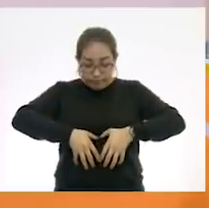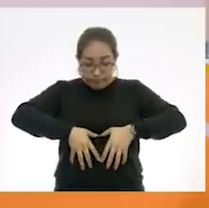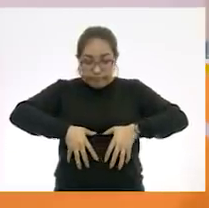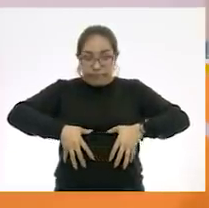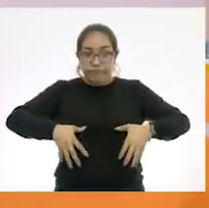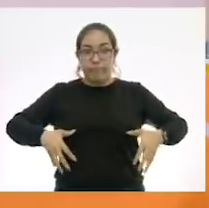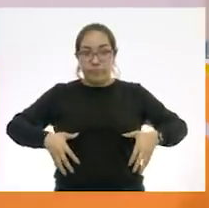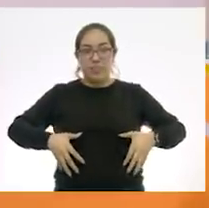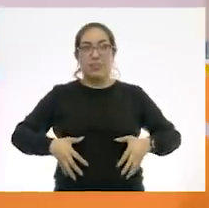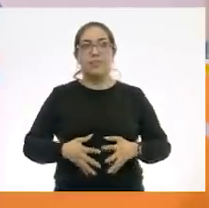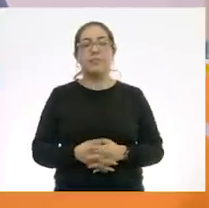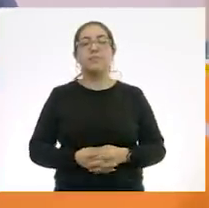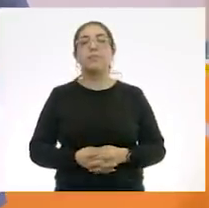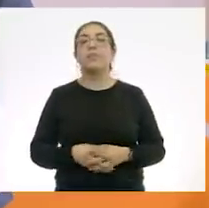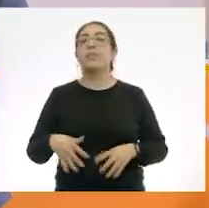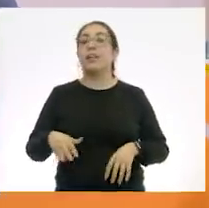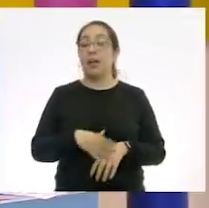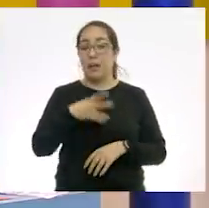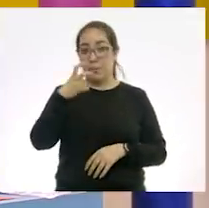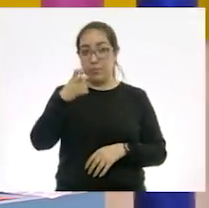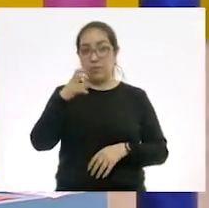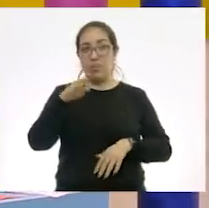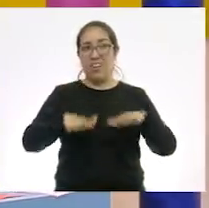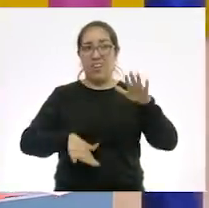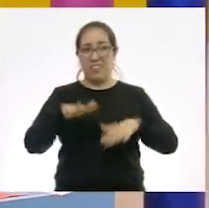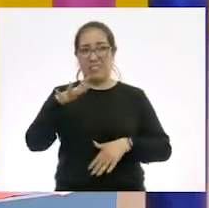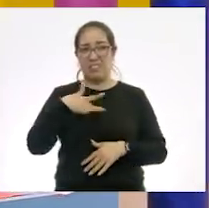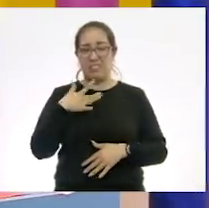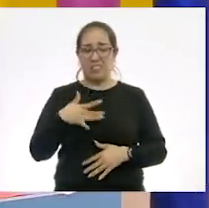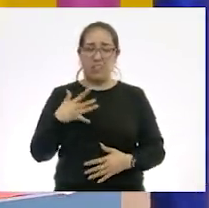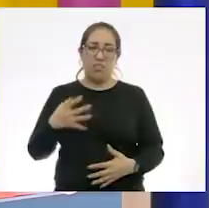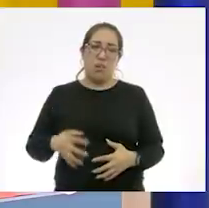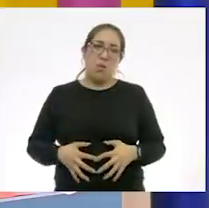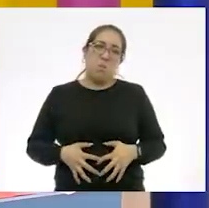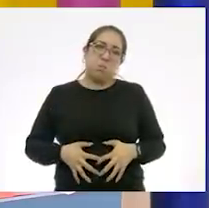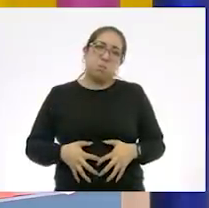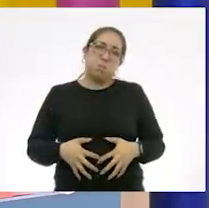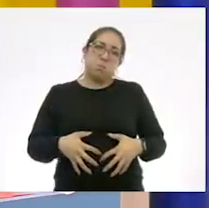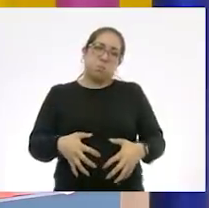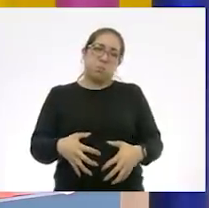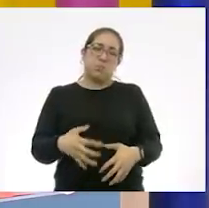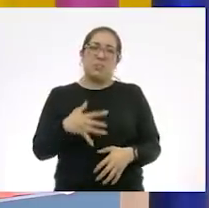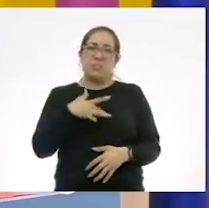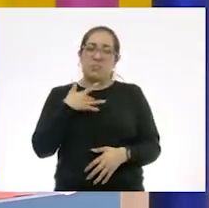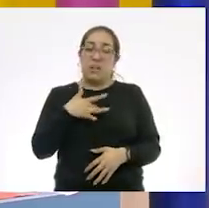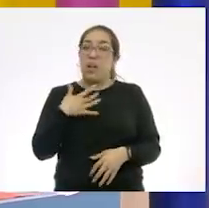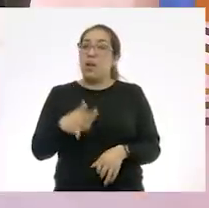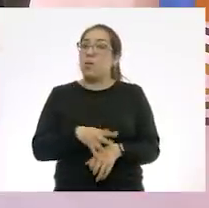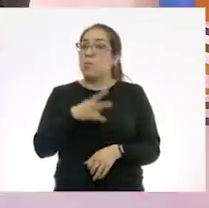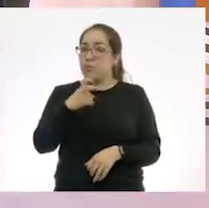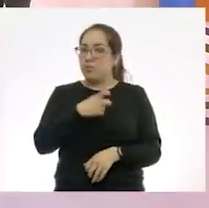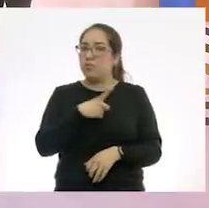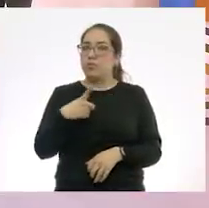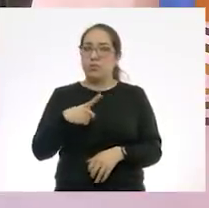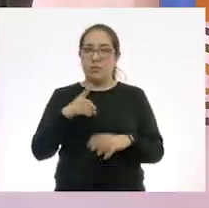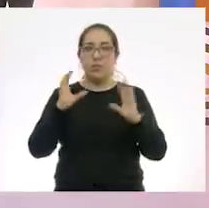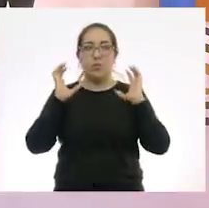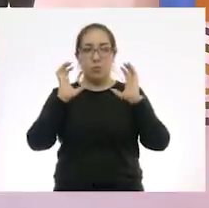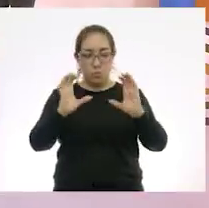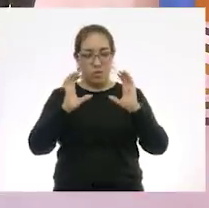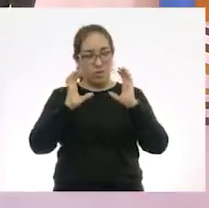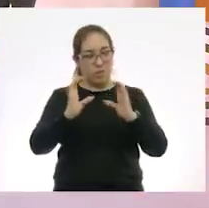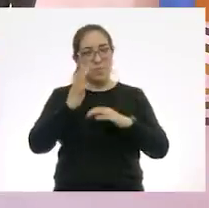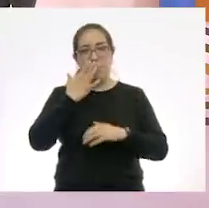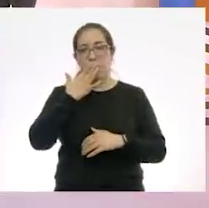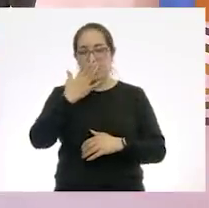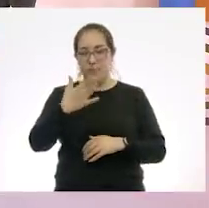estómago. Claro. Por eso también nos podemos sentir inflamados o inflamadas, ¿verdad? Claro, por eso debes de comer bien para cuidar a tu estómago.